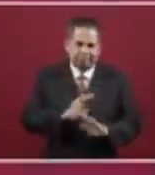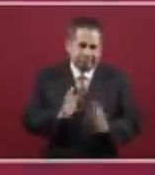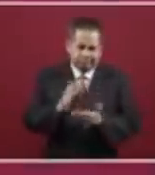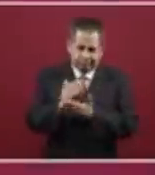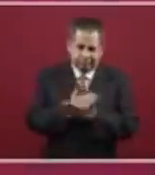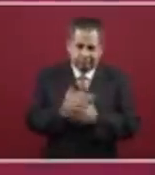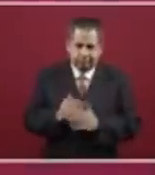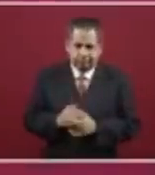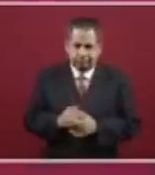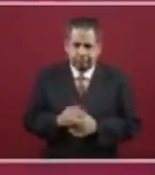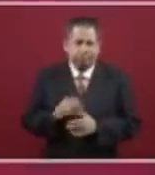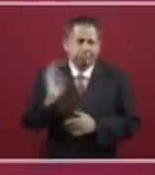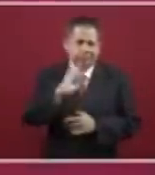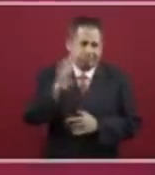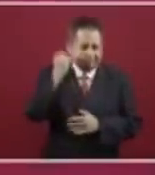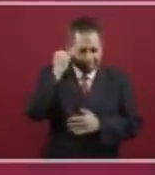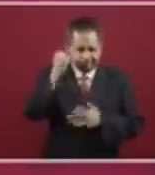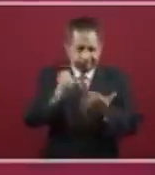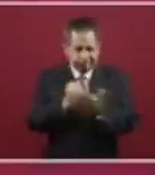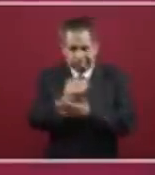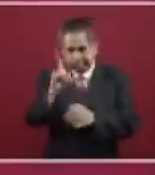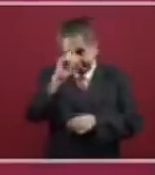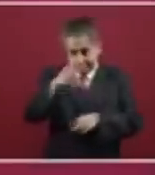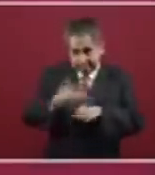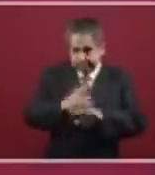en el caso que se decidiera así,